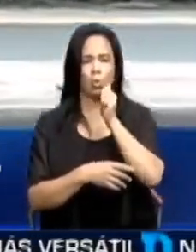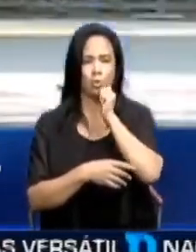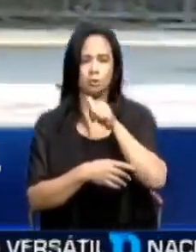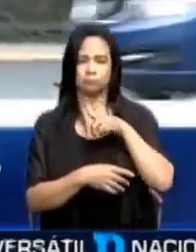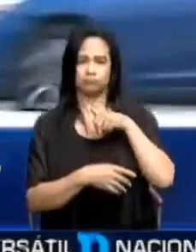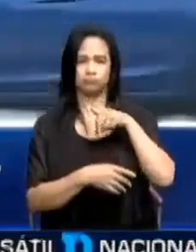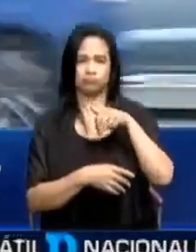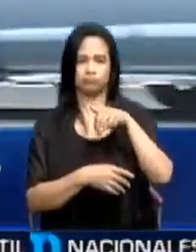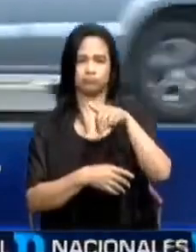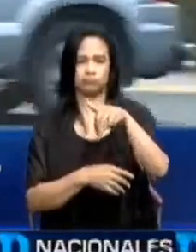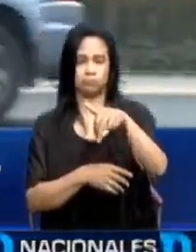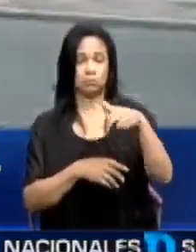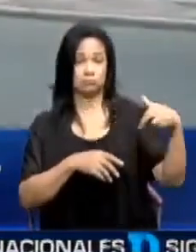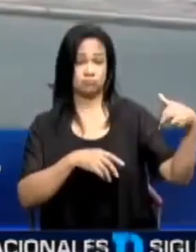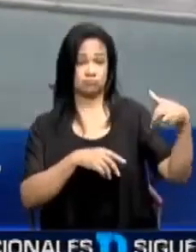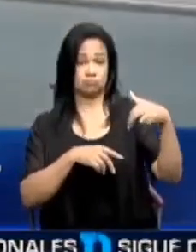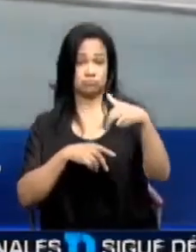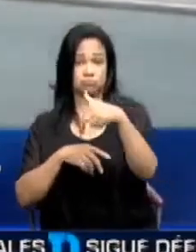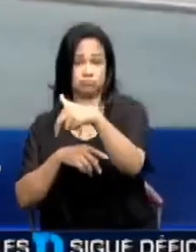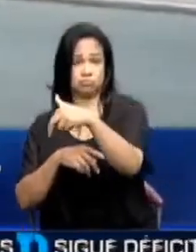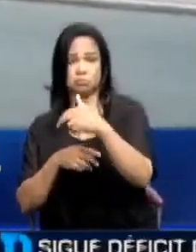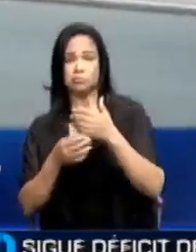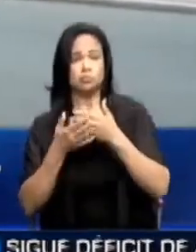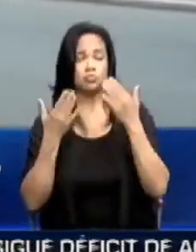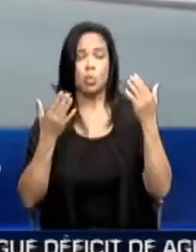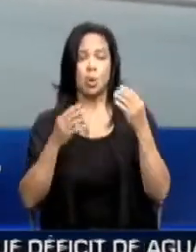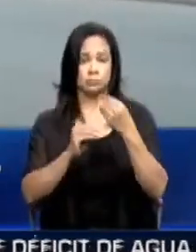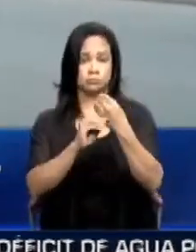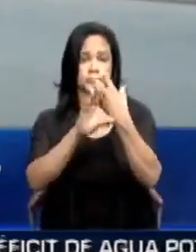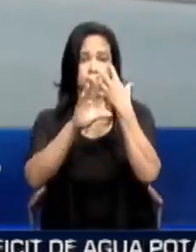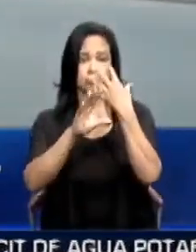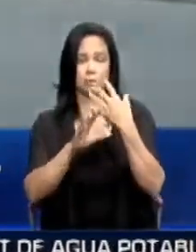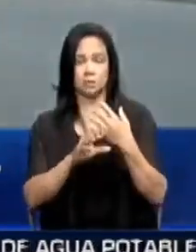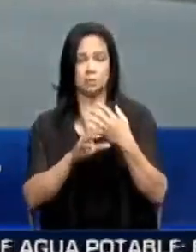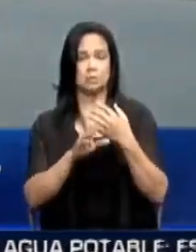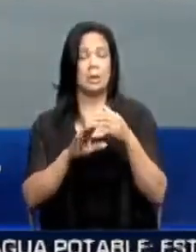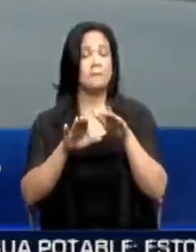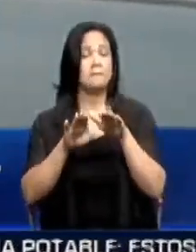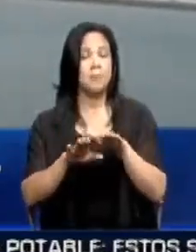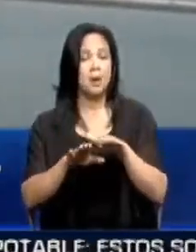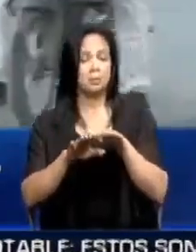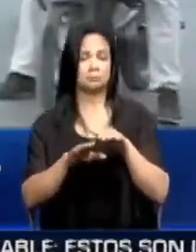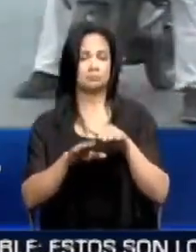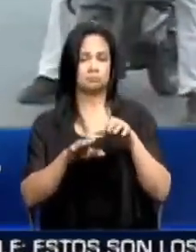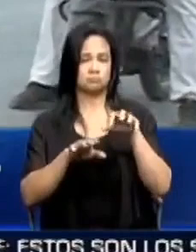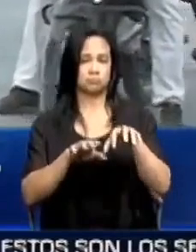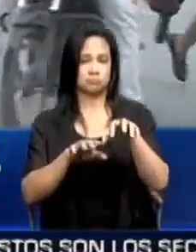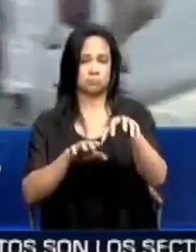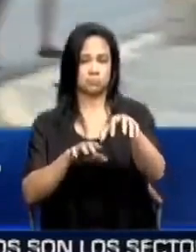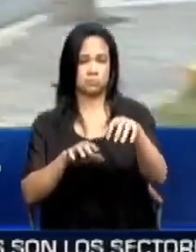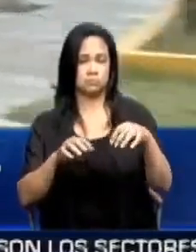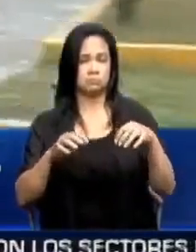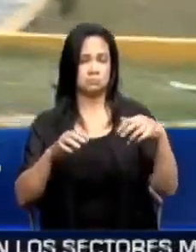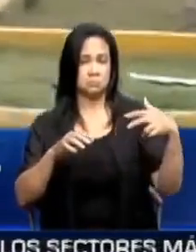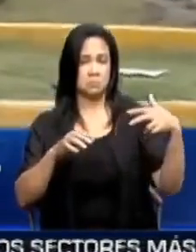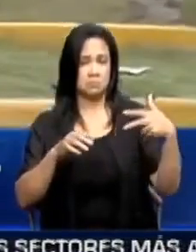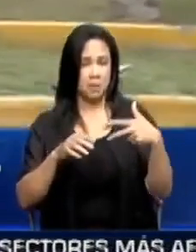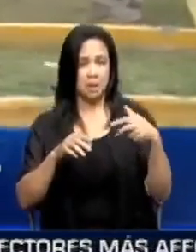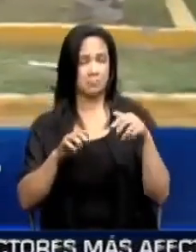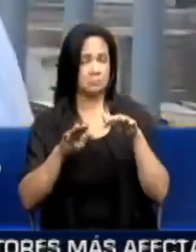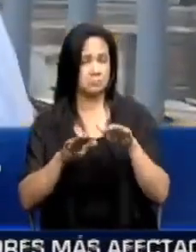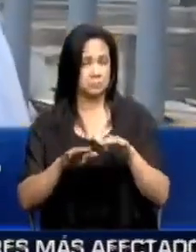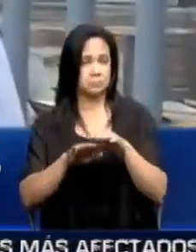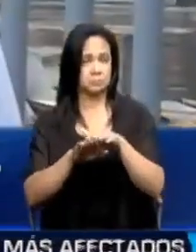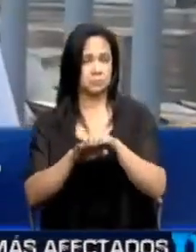cruzar la avenida Jacobo Majluta, ya que no tienen semáforos ni reductores que ayuden a viabilizar el tránsito en esa